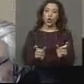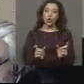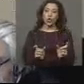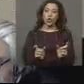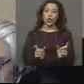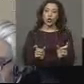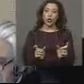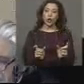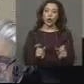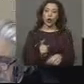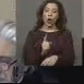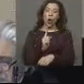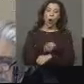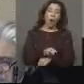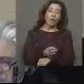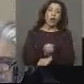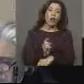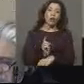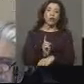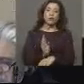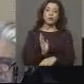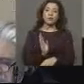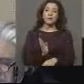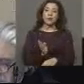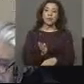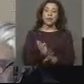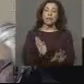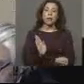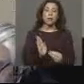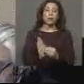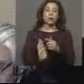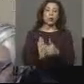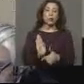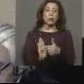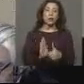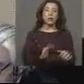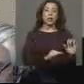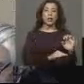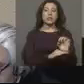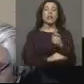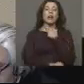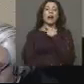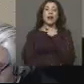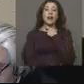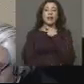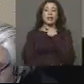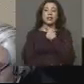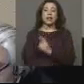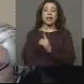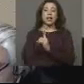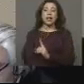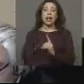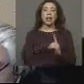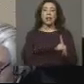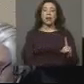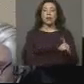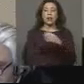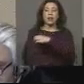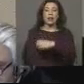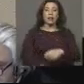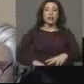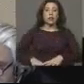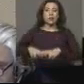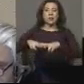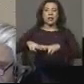de alguna manera, o no obligar, sino que esté como política de Estado también el aseguramiento por cada una de las regiones, por cada uno de los fondos